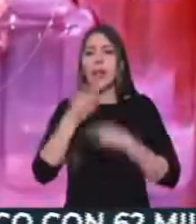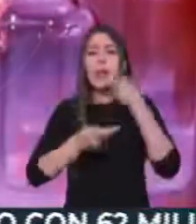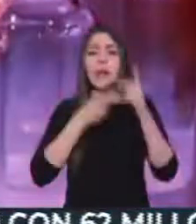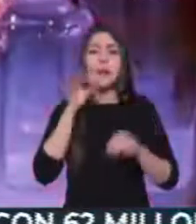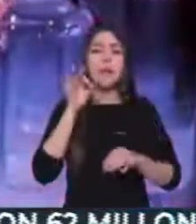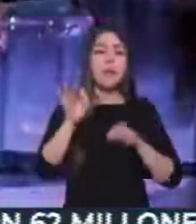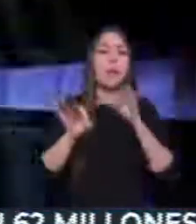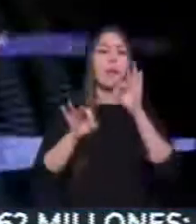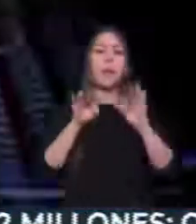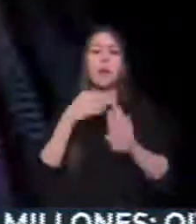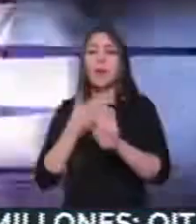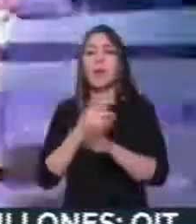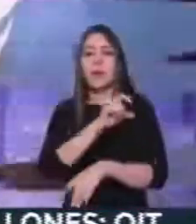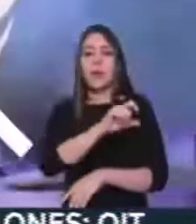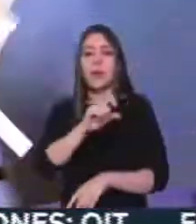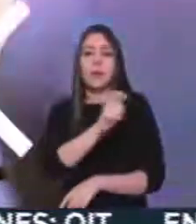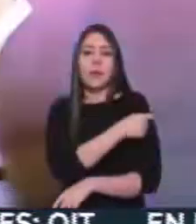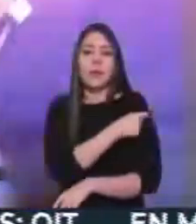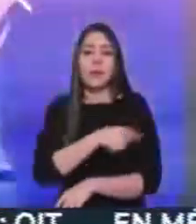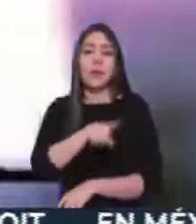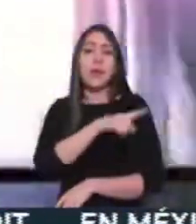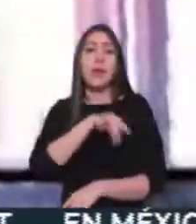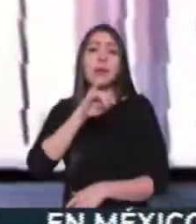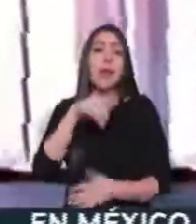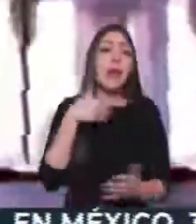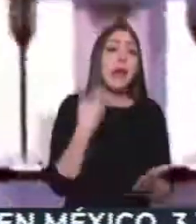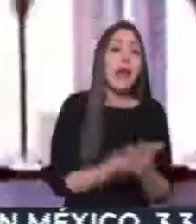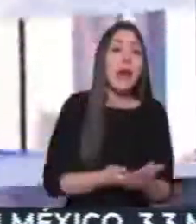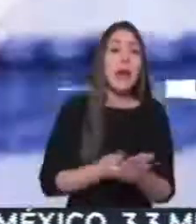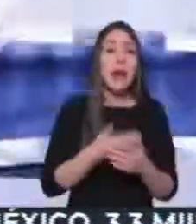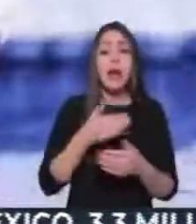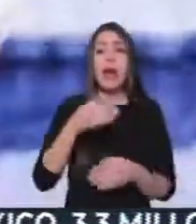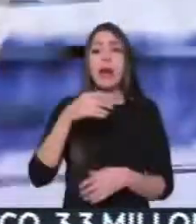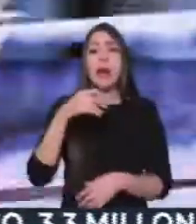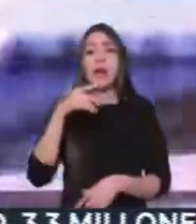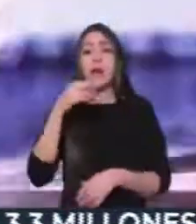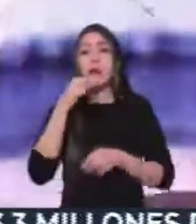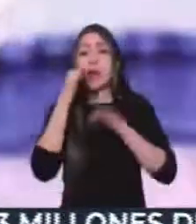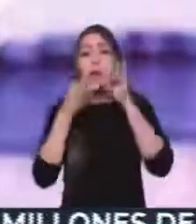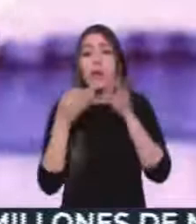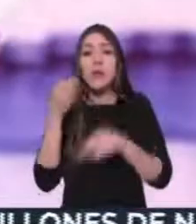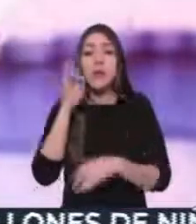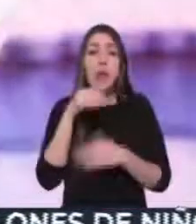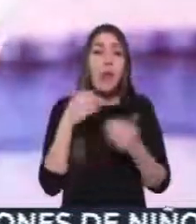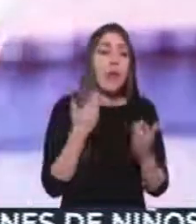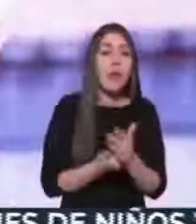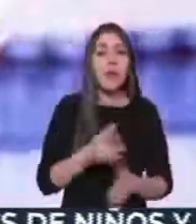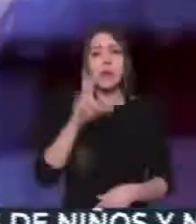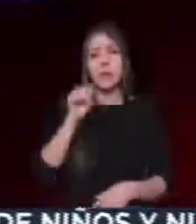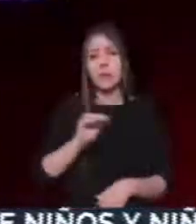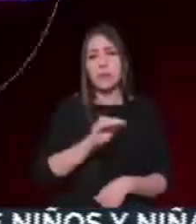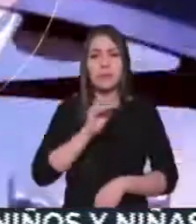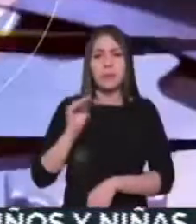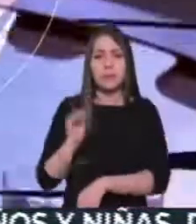desacreditar las vacunas, por eso es importante no caer en noticias falsas. Con información de Infodemia